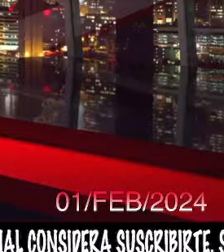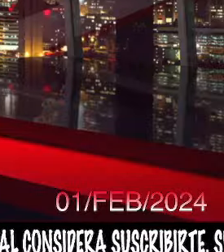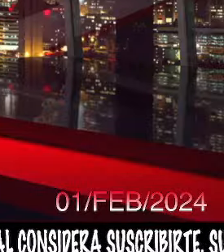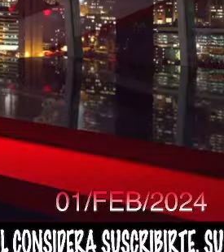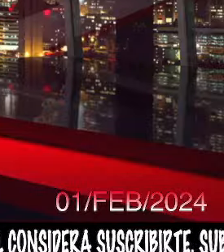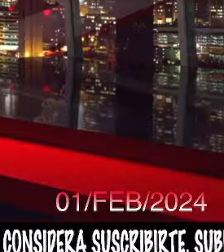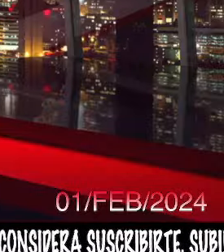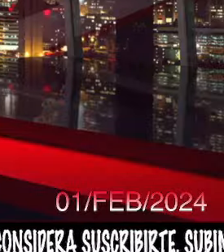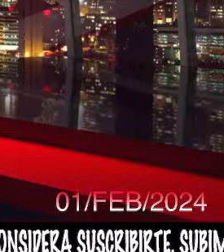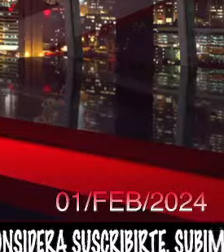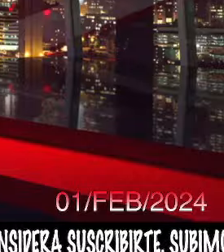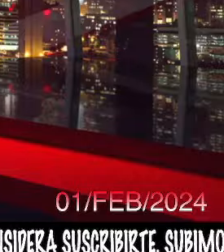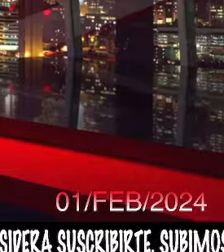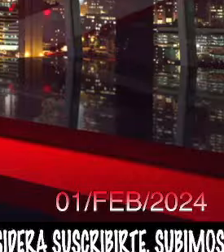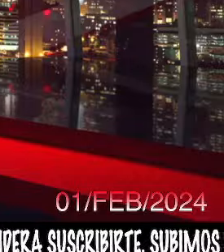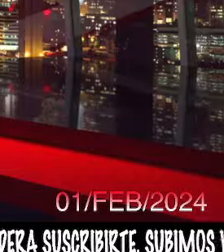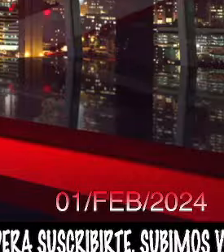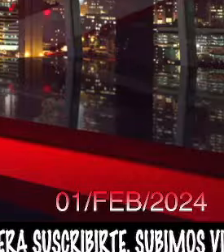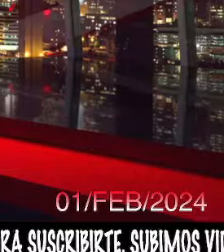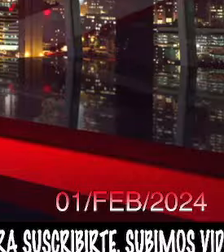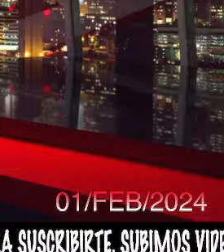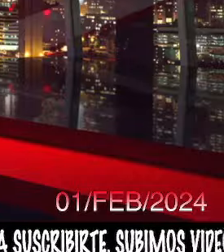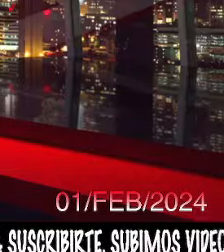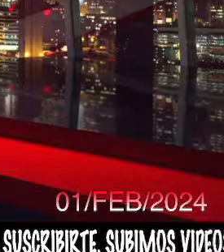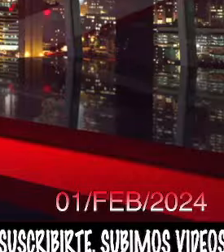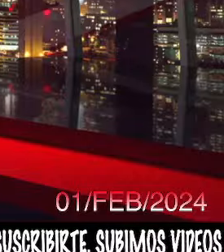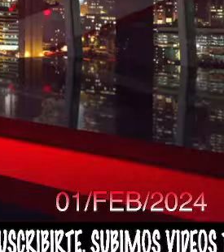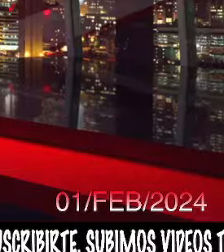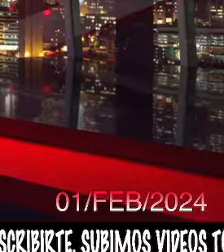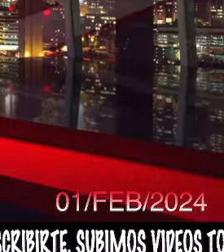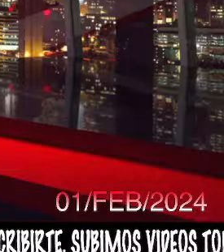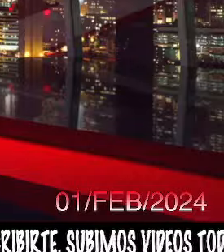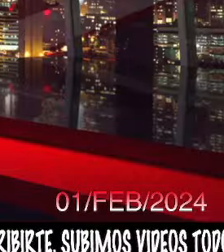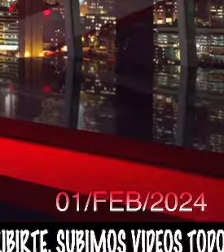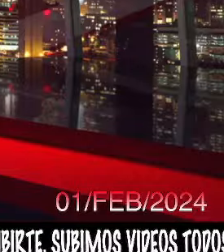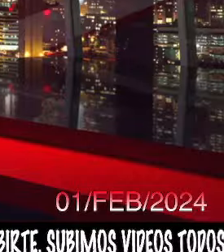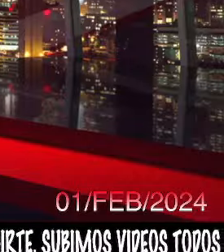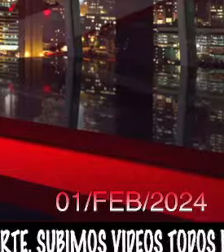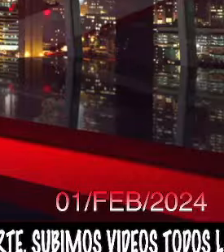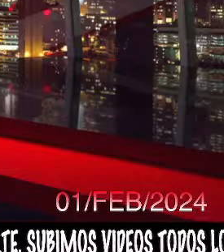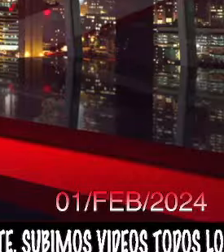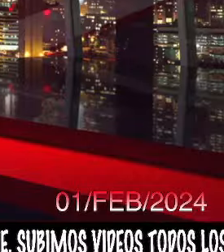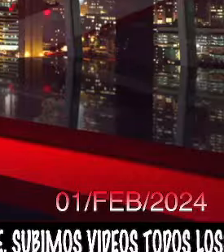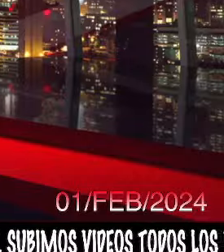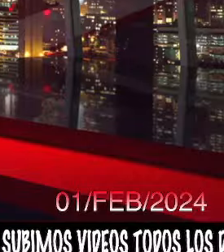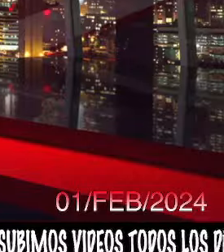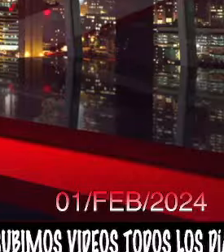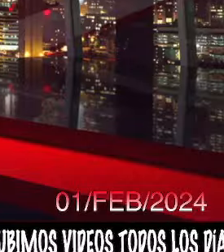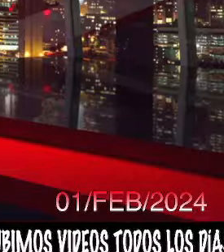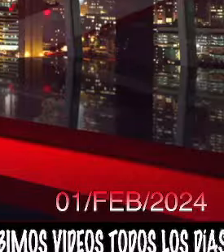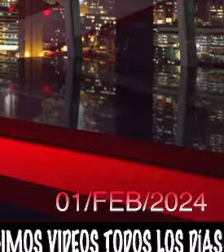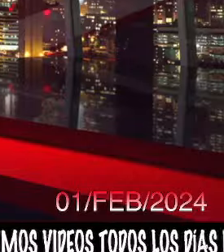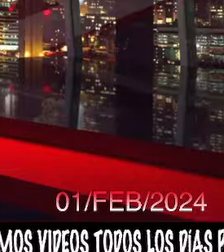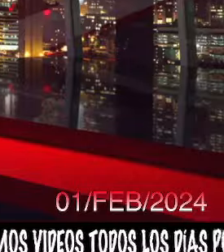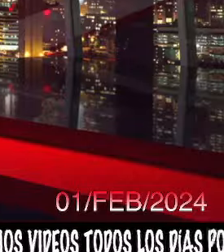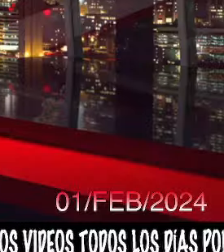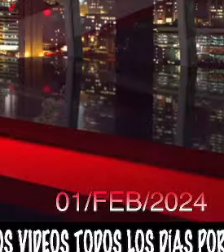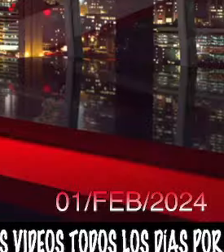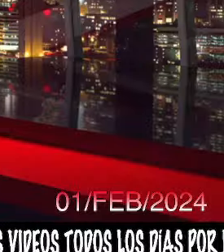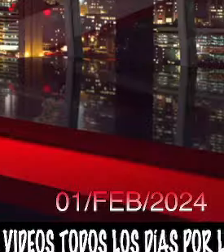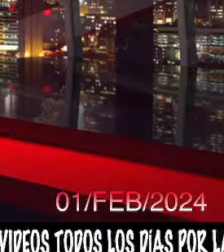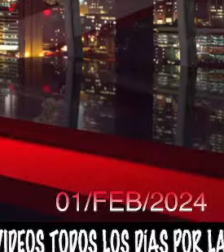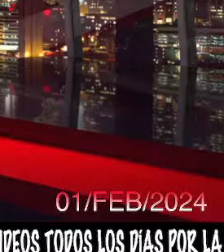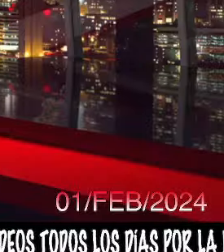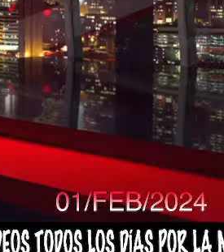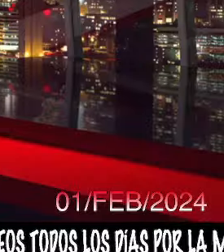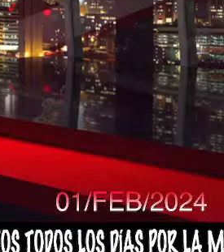que el discurso de derecha es muy hipócrita, porque en el fondo dicen una cosa y hacen otra. Escuchemos lo que dijo en la segunda